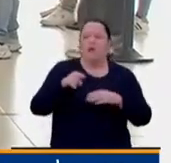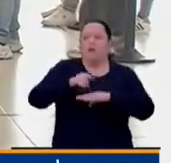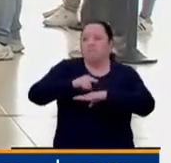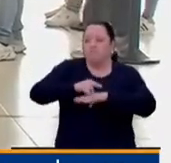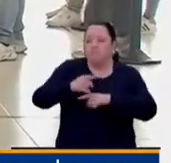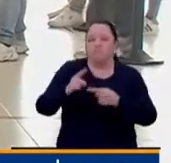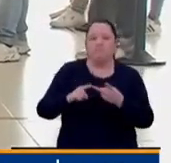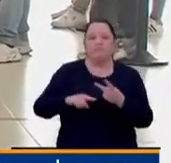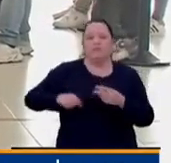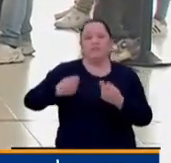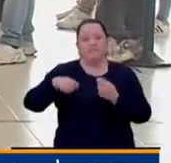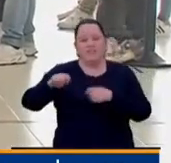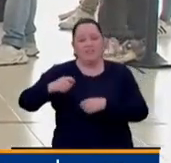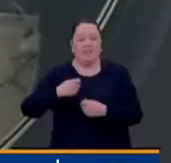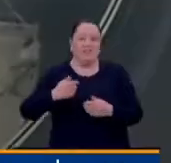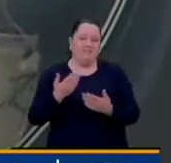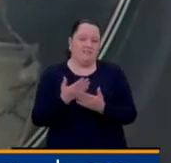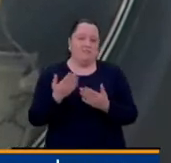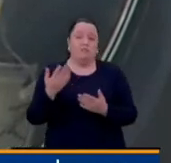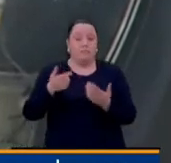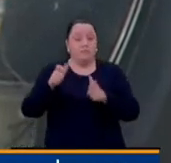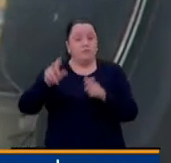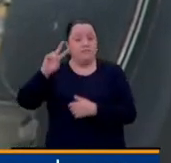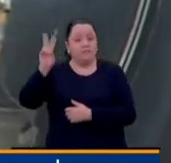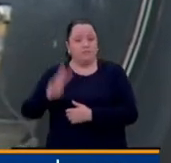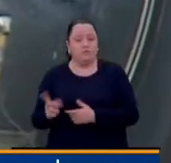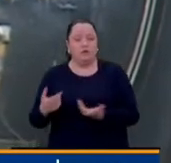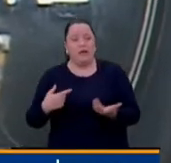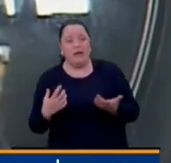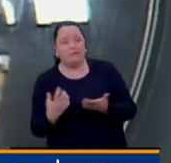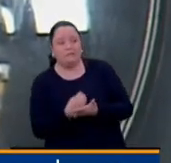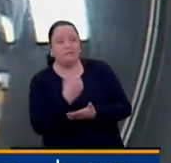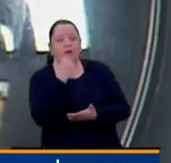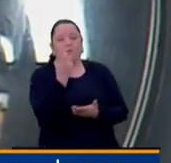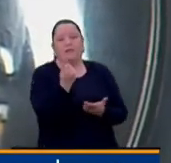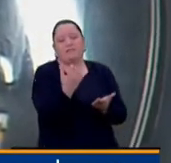domiciliarios y hasta ciudadanos venezolanos que buscan una renta pasajera para solventar sus gastos.